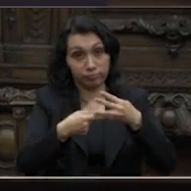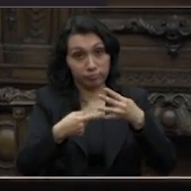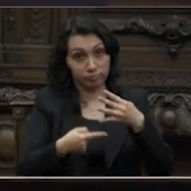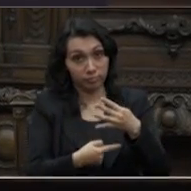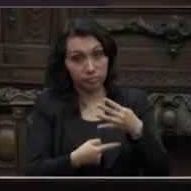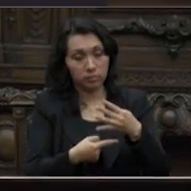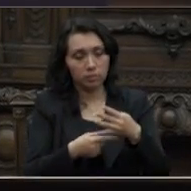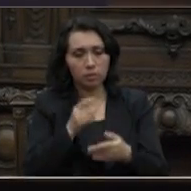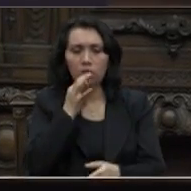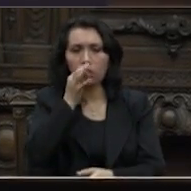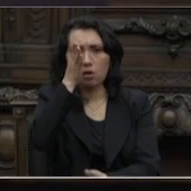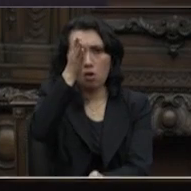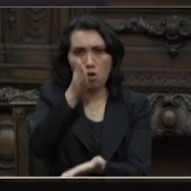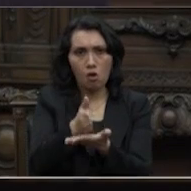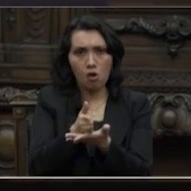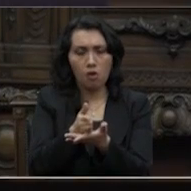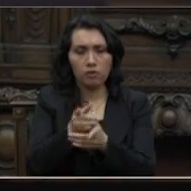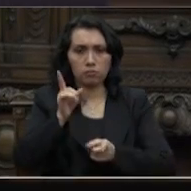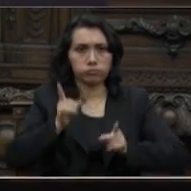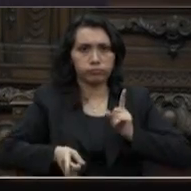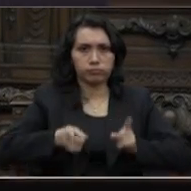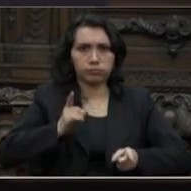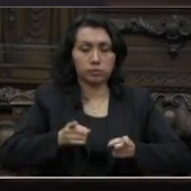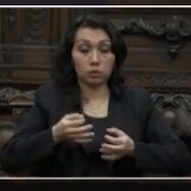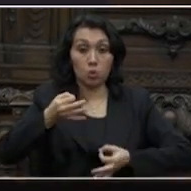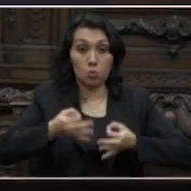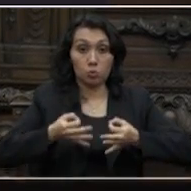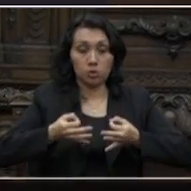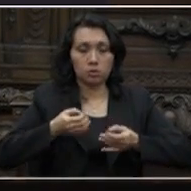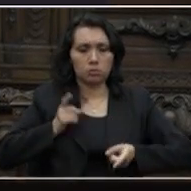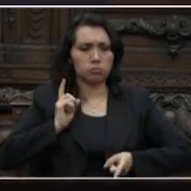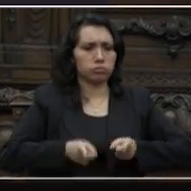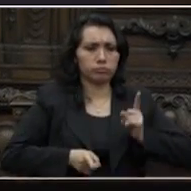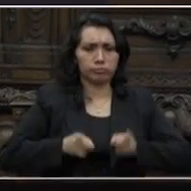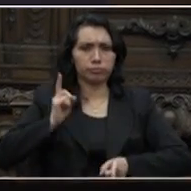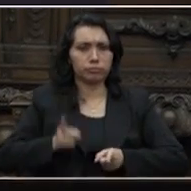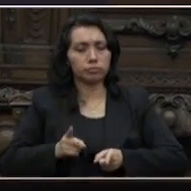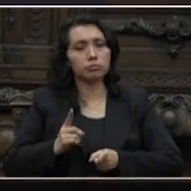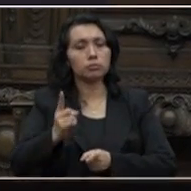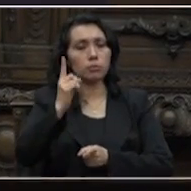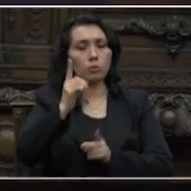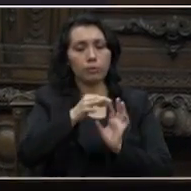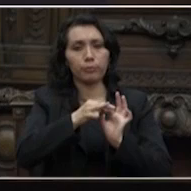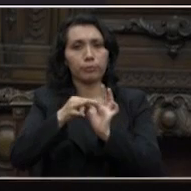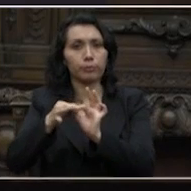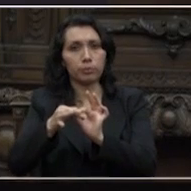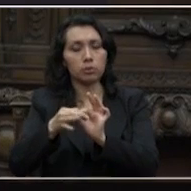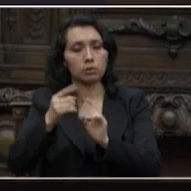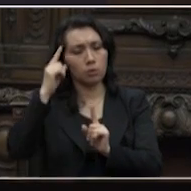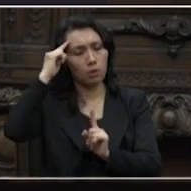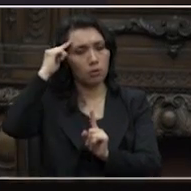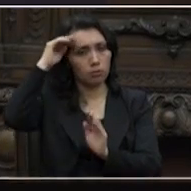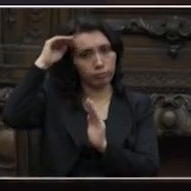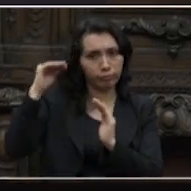interseccionalidad va a obligar a los operadores y a los operadores de justicia una interpretación